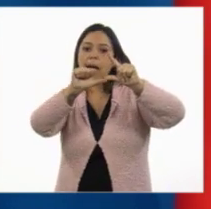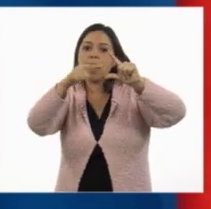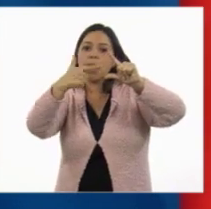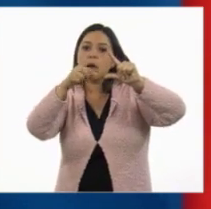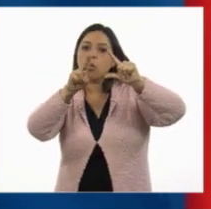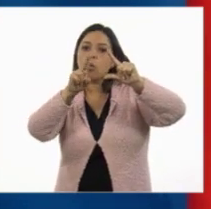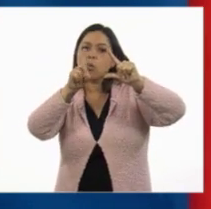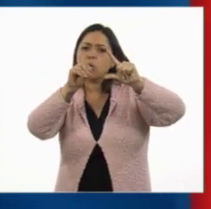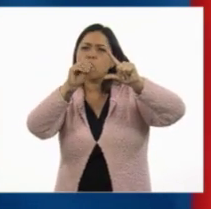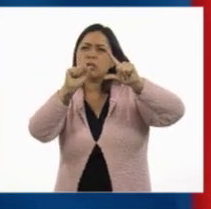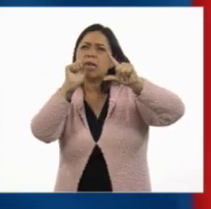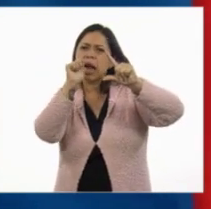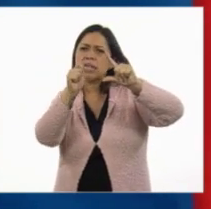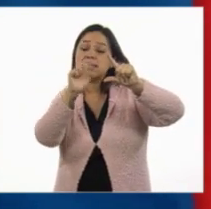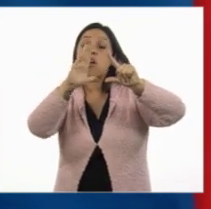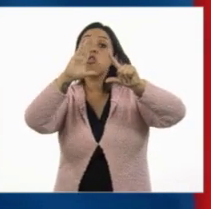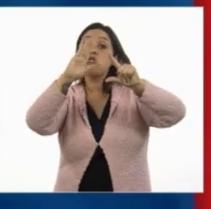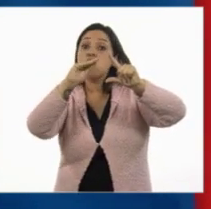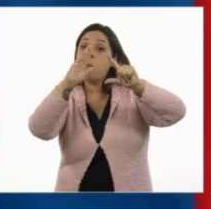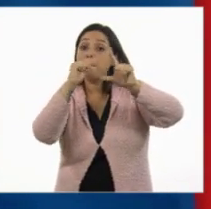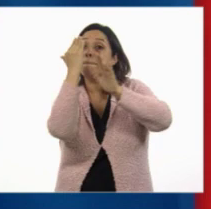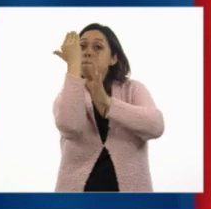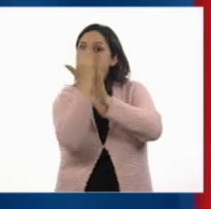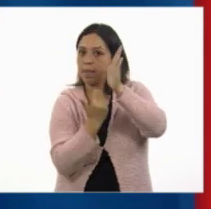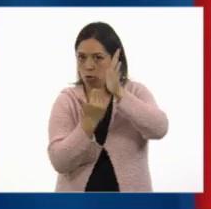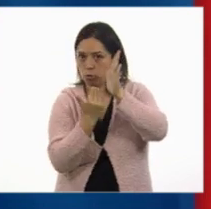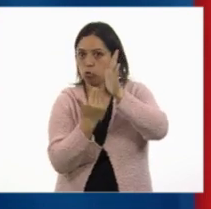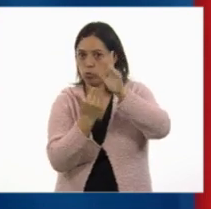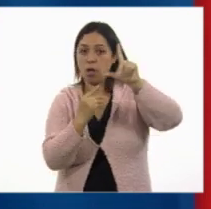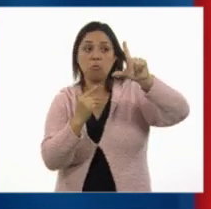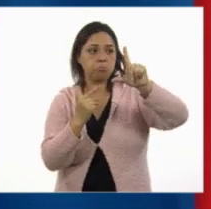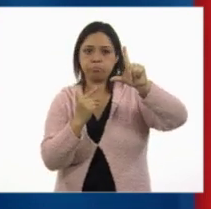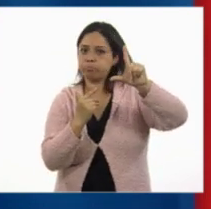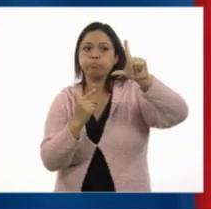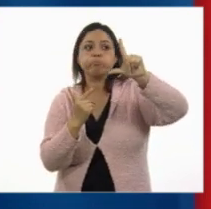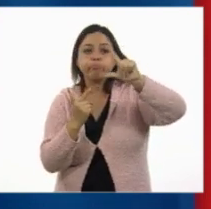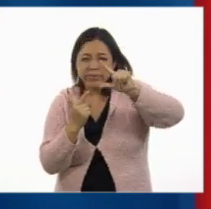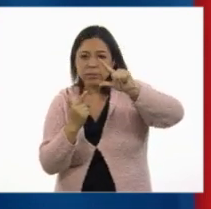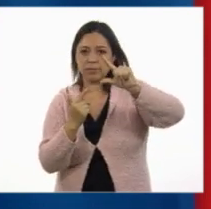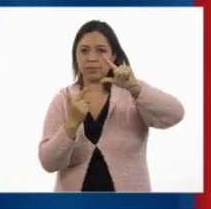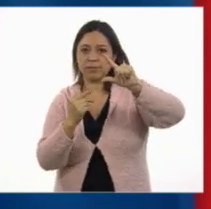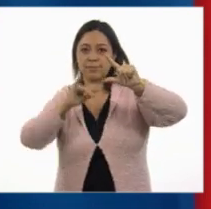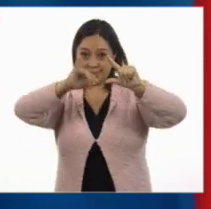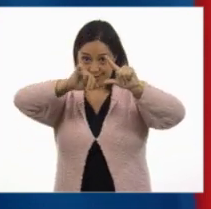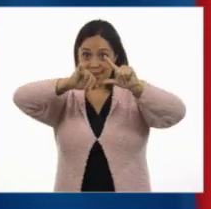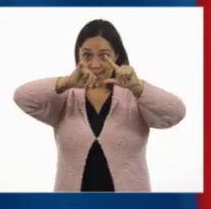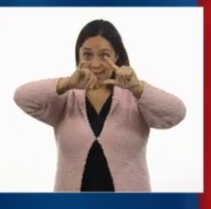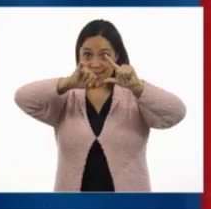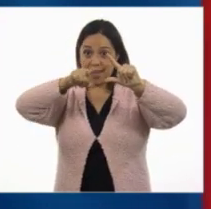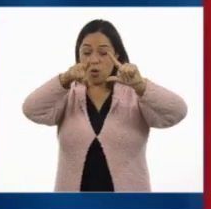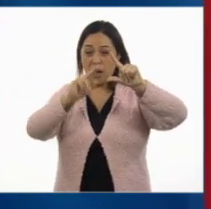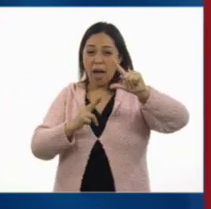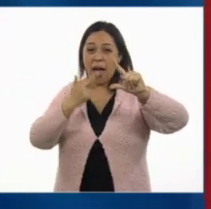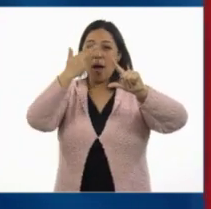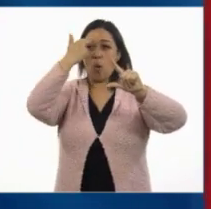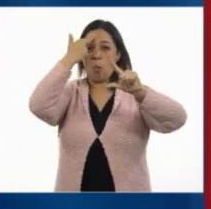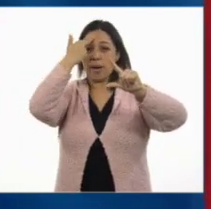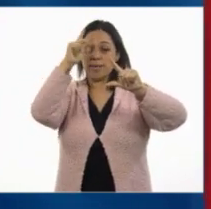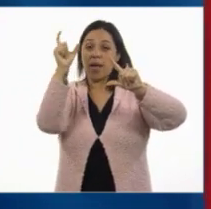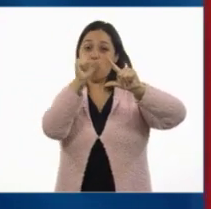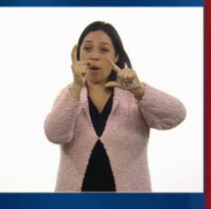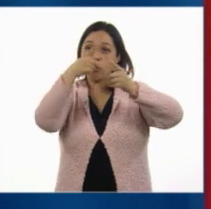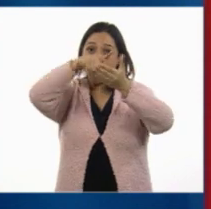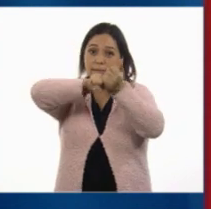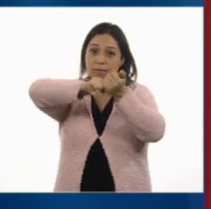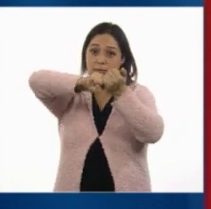decir, que miden menos de 90 grados. Si un triángulo, recordemos, la suma de sus ángulos